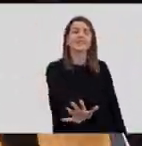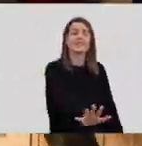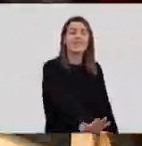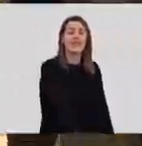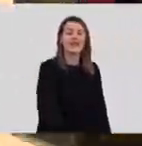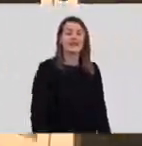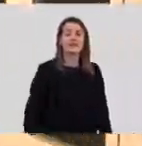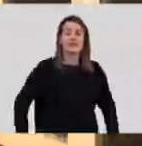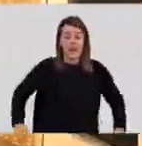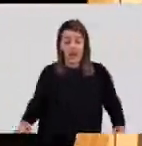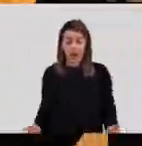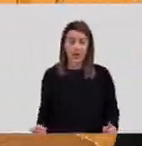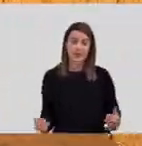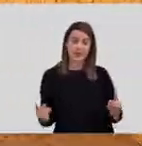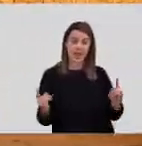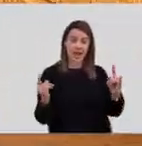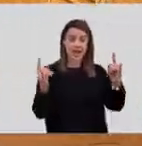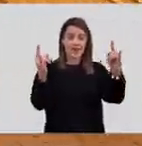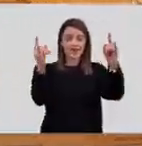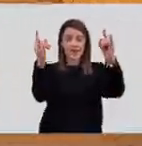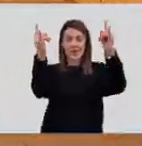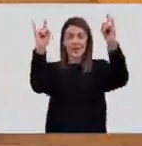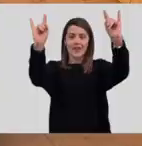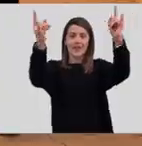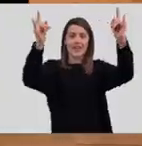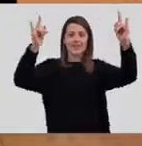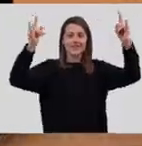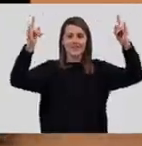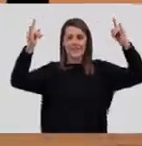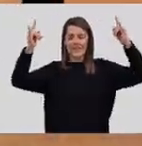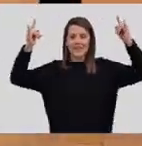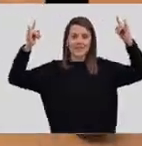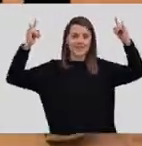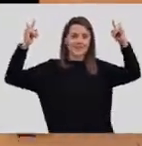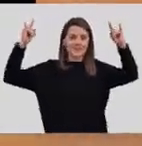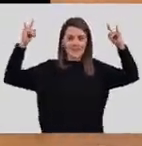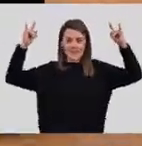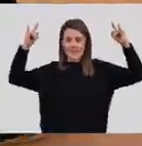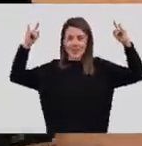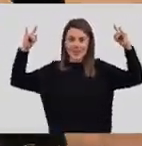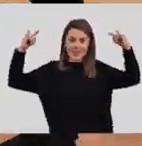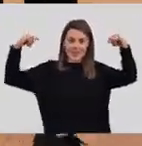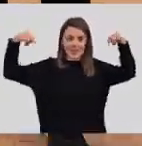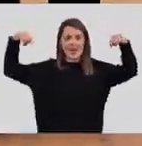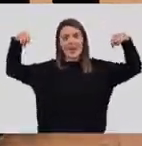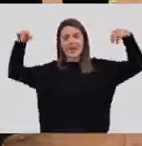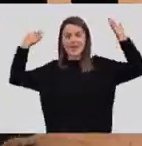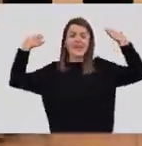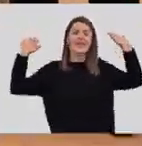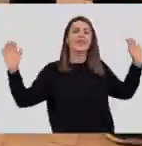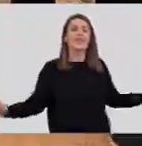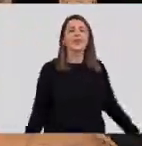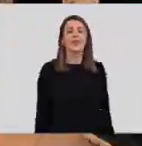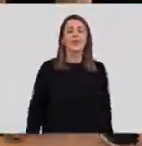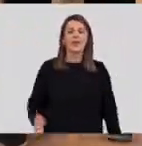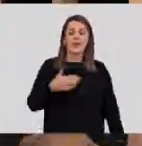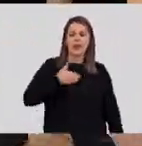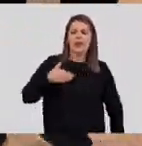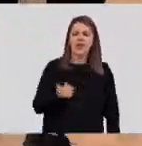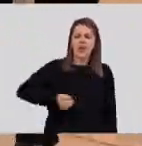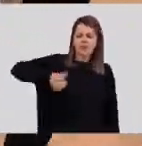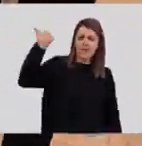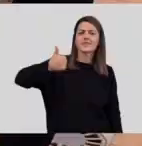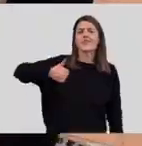desenfocado ya. Los árboles nos pasan